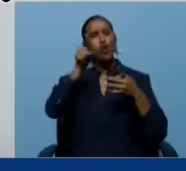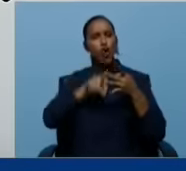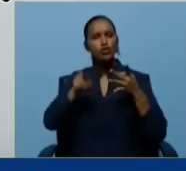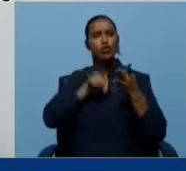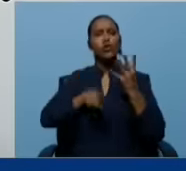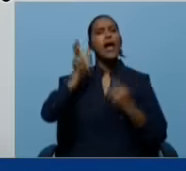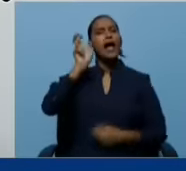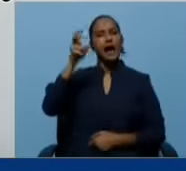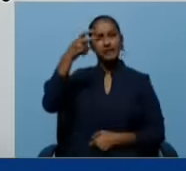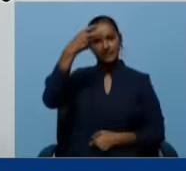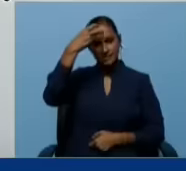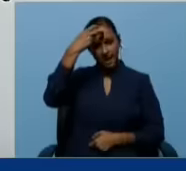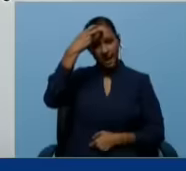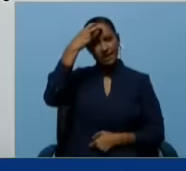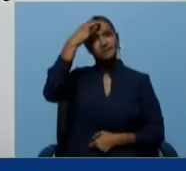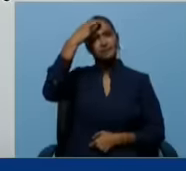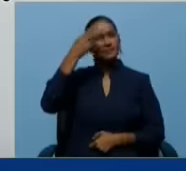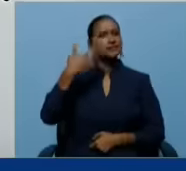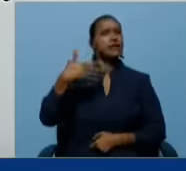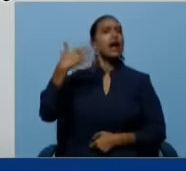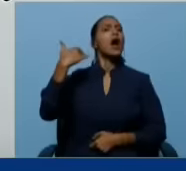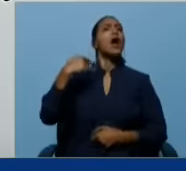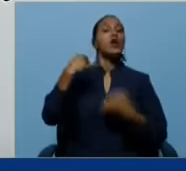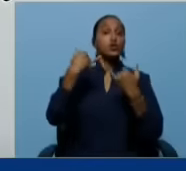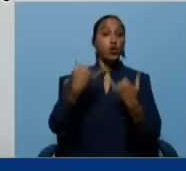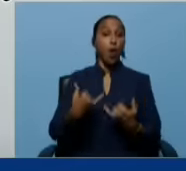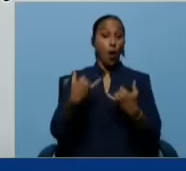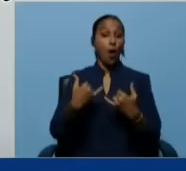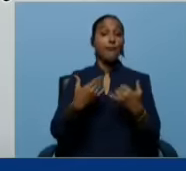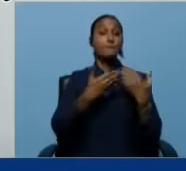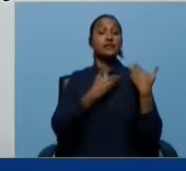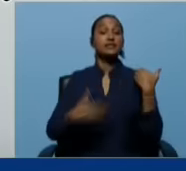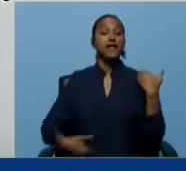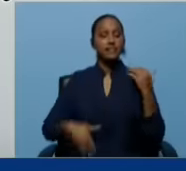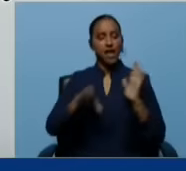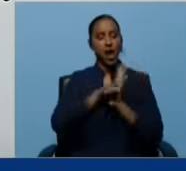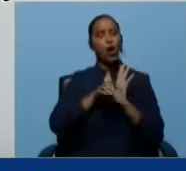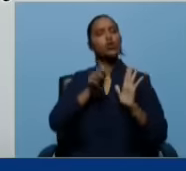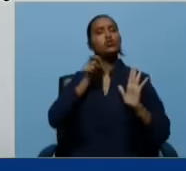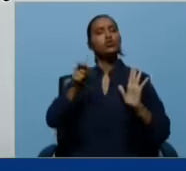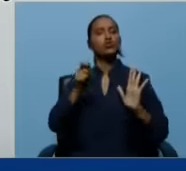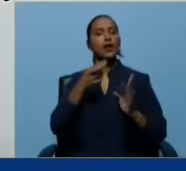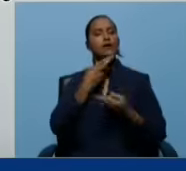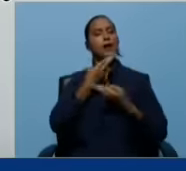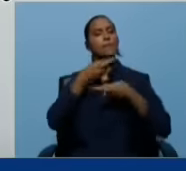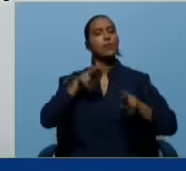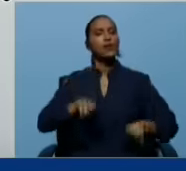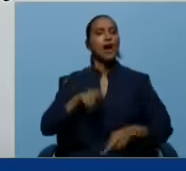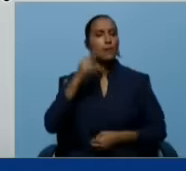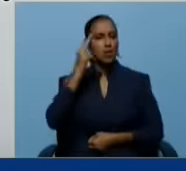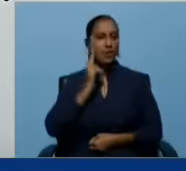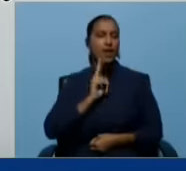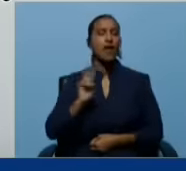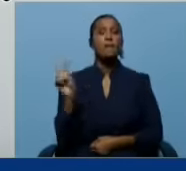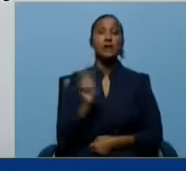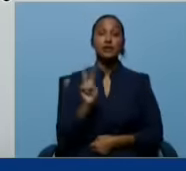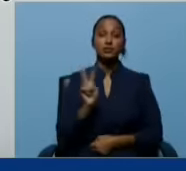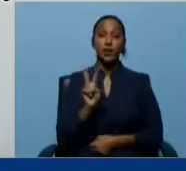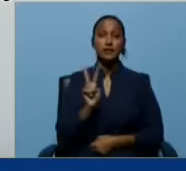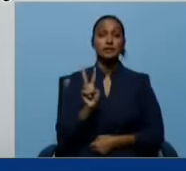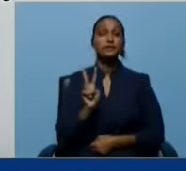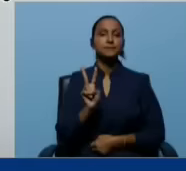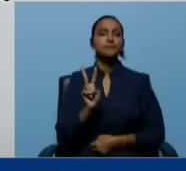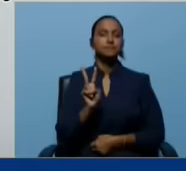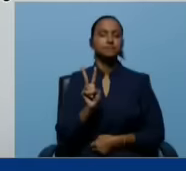de la República y hoy presidente constitucional de la República Bolivariana de Venezuela, Nicolás Maduro,